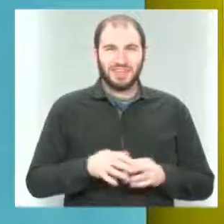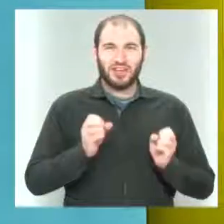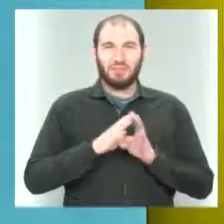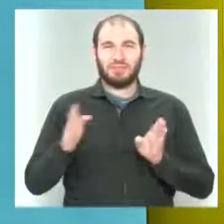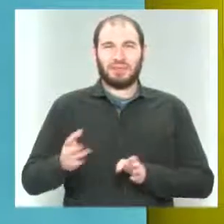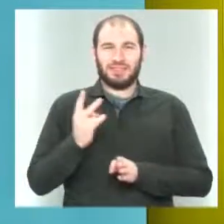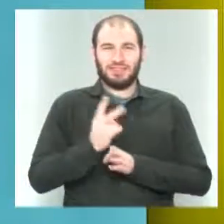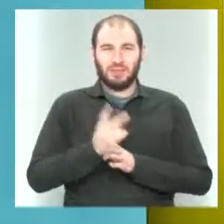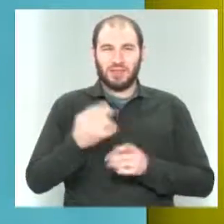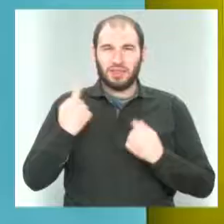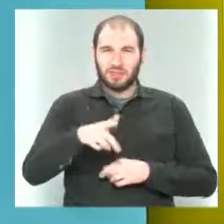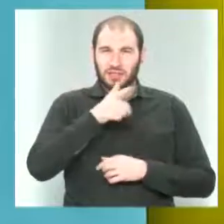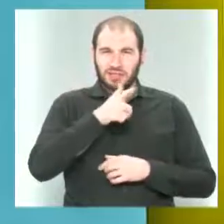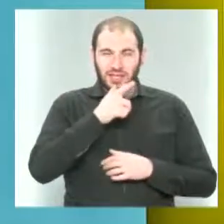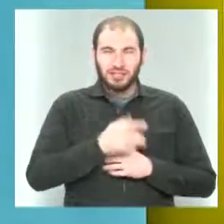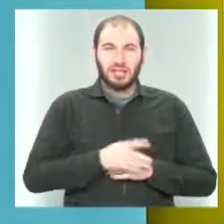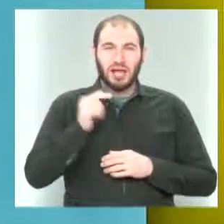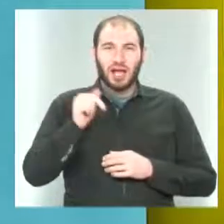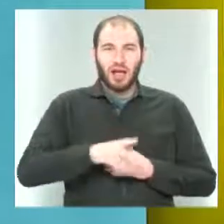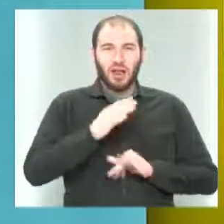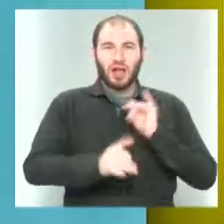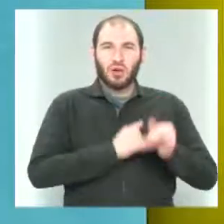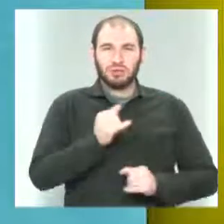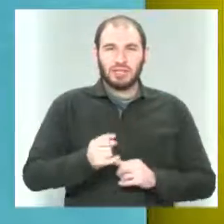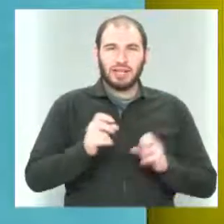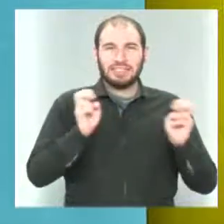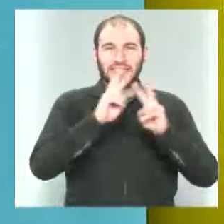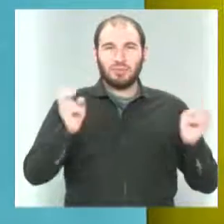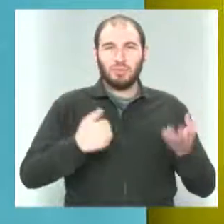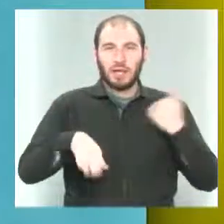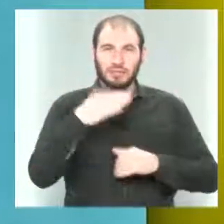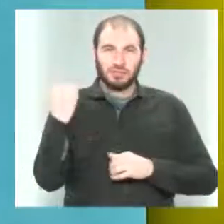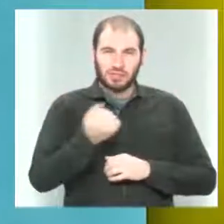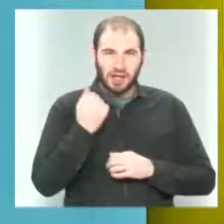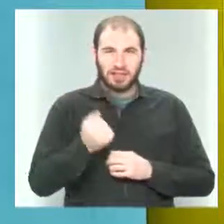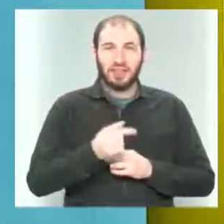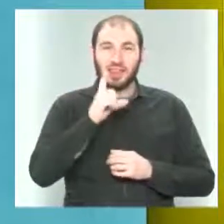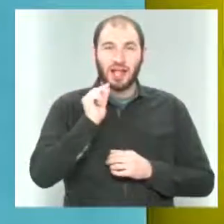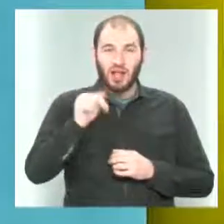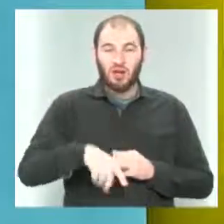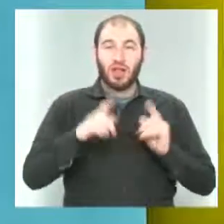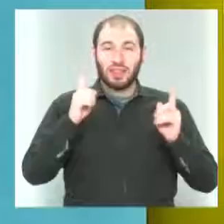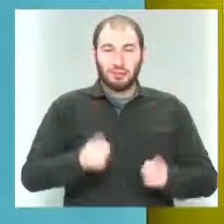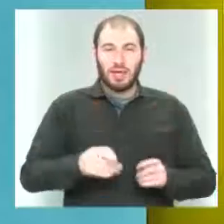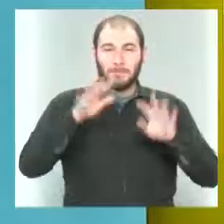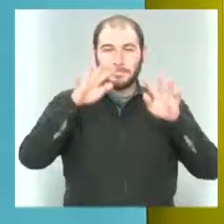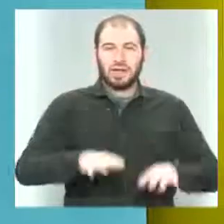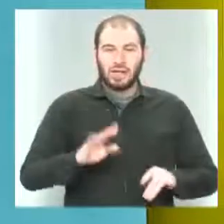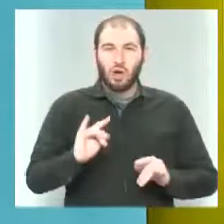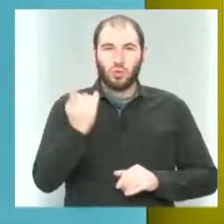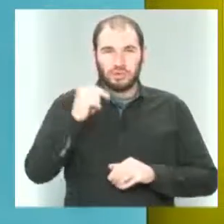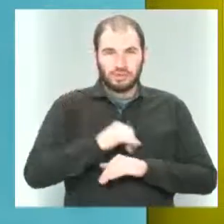Arrancamos el segundo bloque de Distintos Parecidos y vamos a hacer el repaso por algunos de los títulos más importantes del día, también presentes en el portal